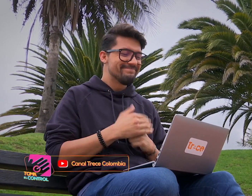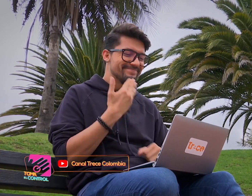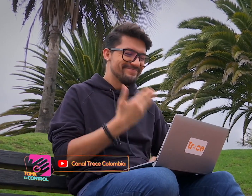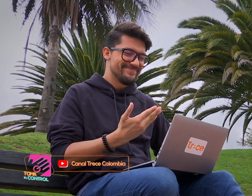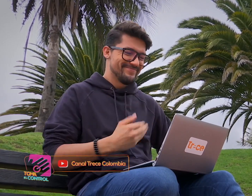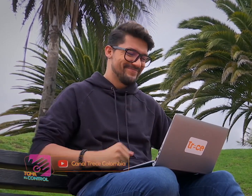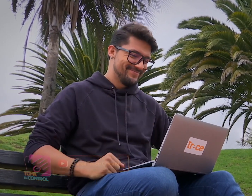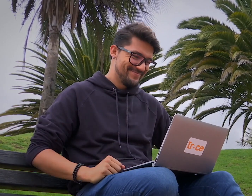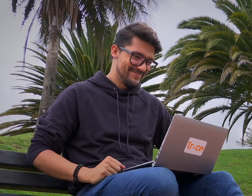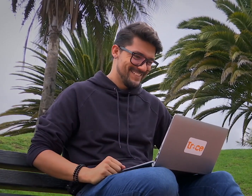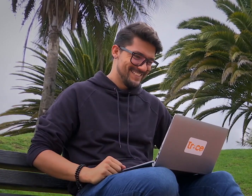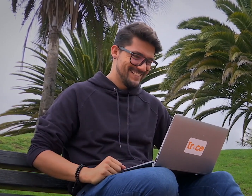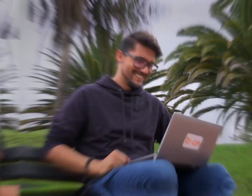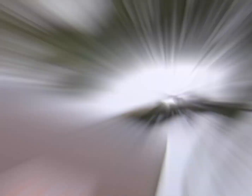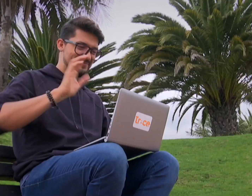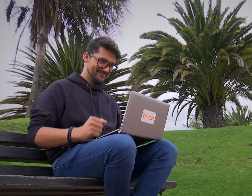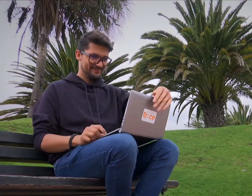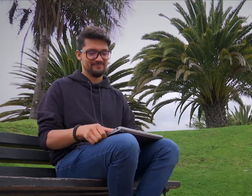Gracias.